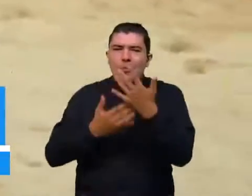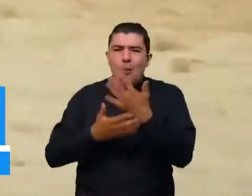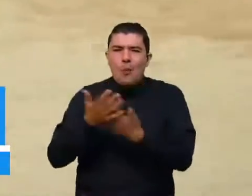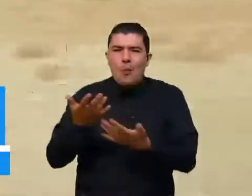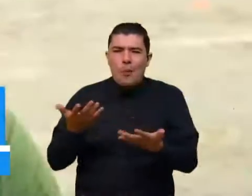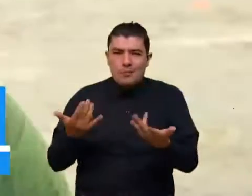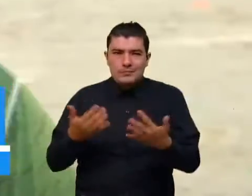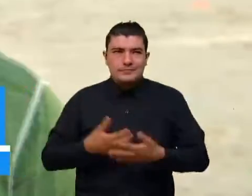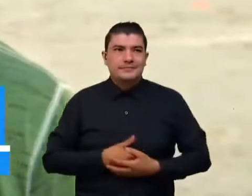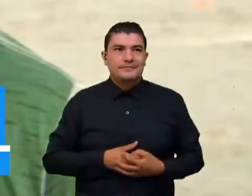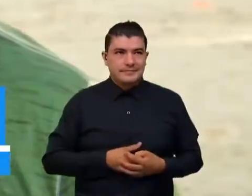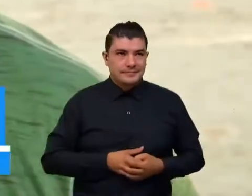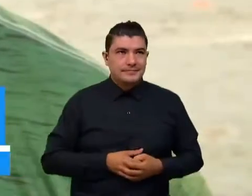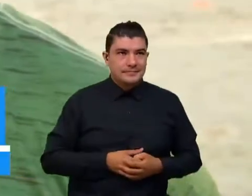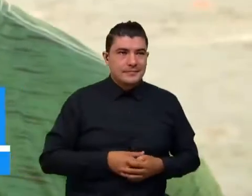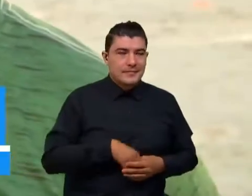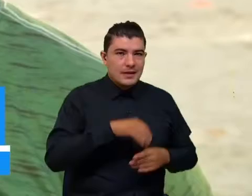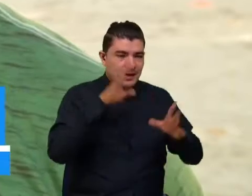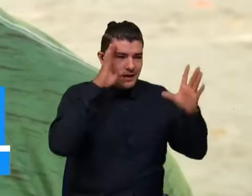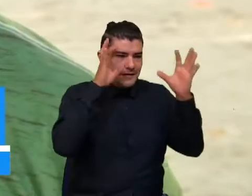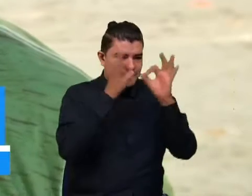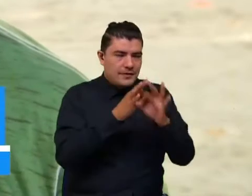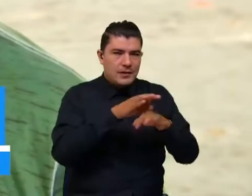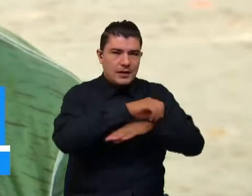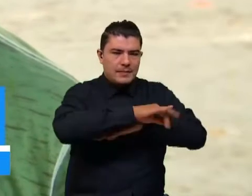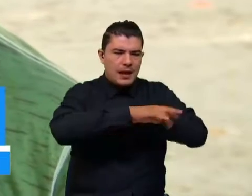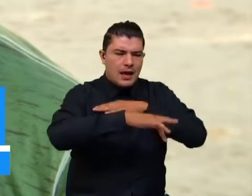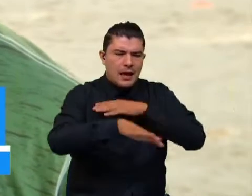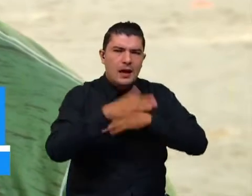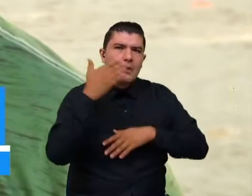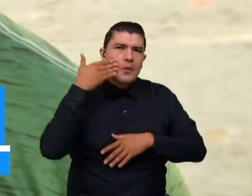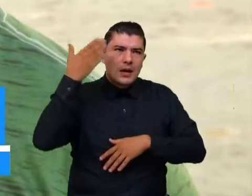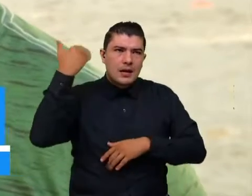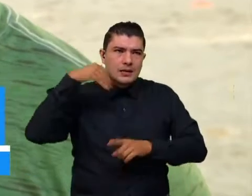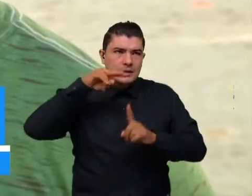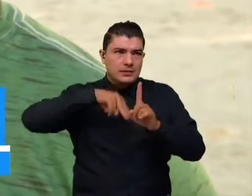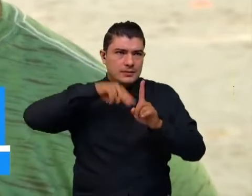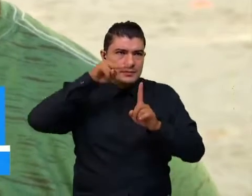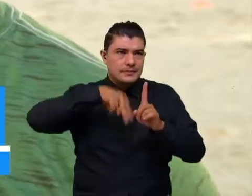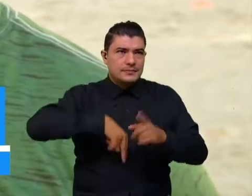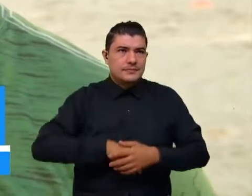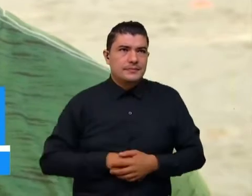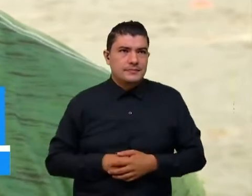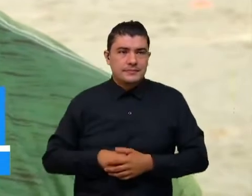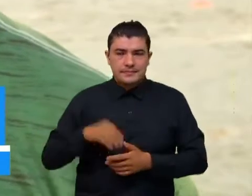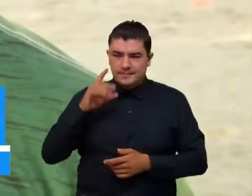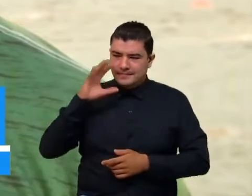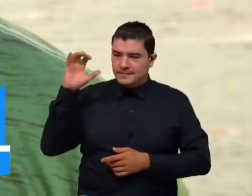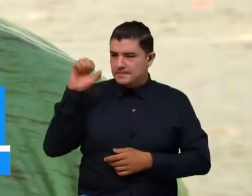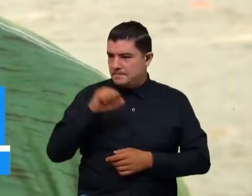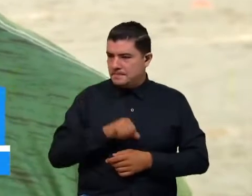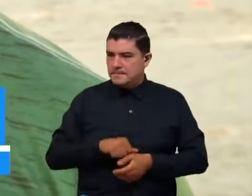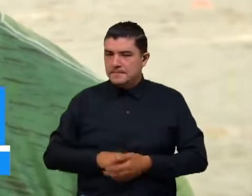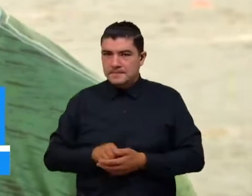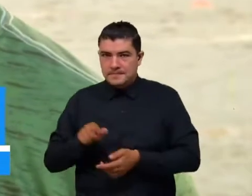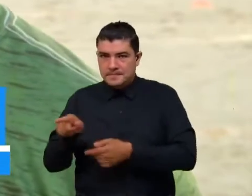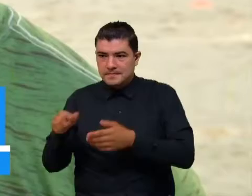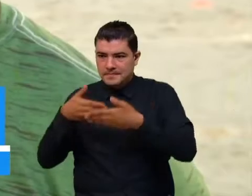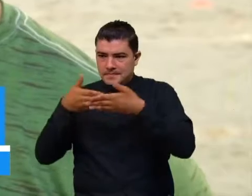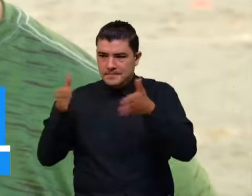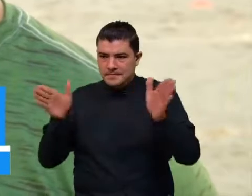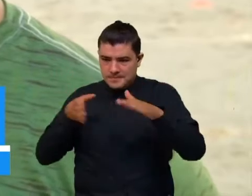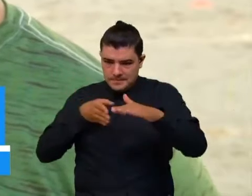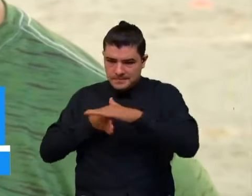nosotros nos enfocamos en el playa fue hace dos meses cuando vimos que están las puertas abiertas